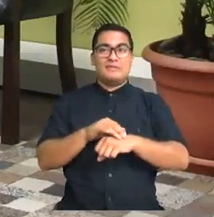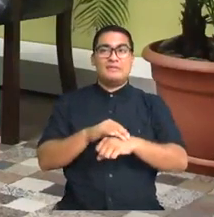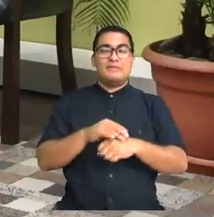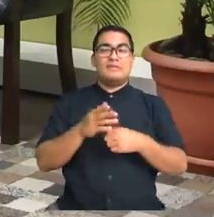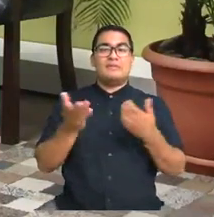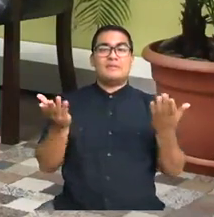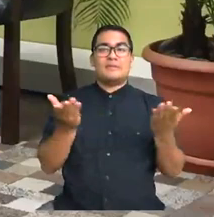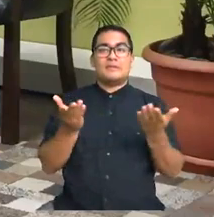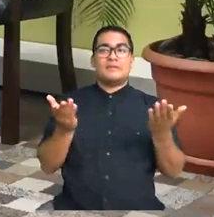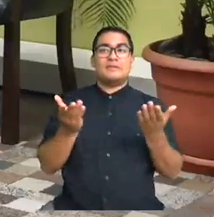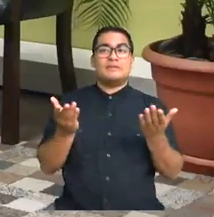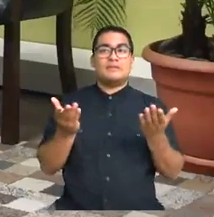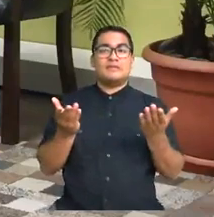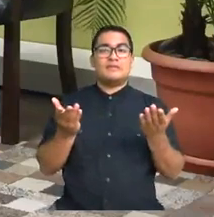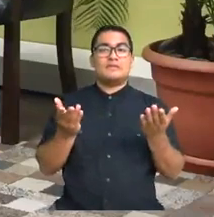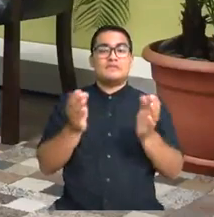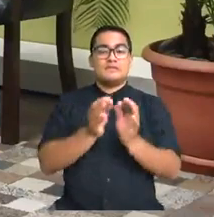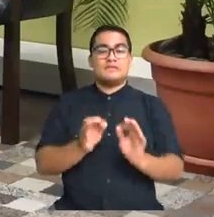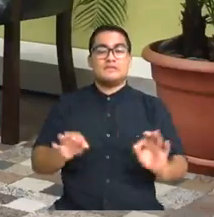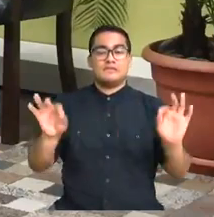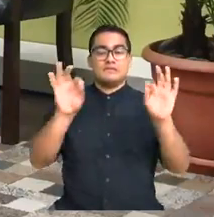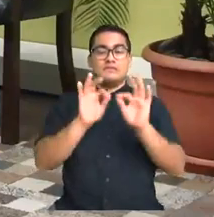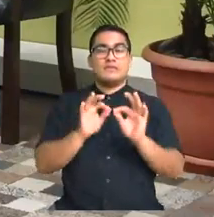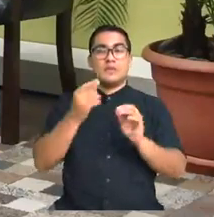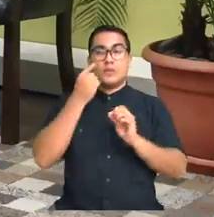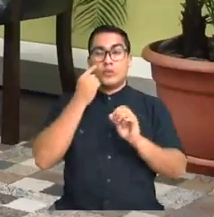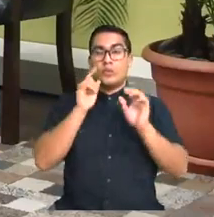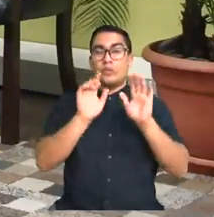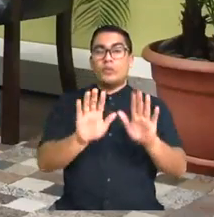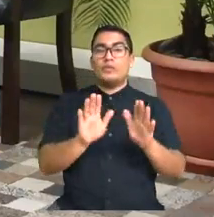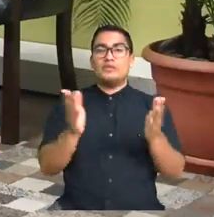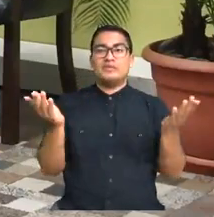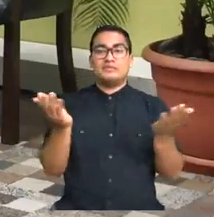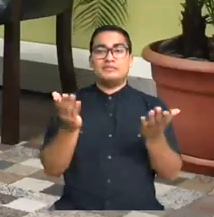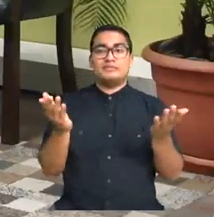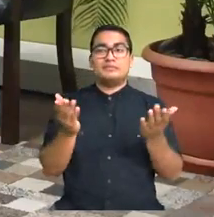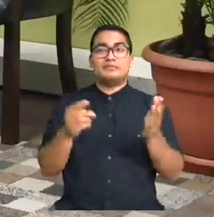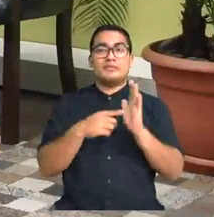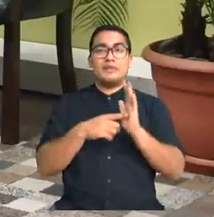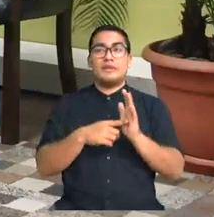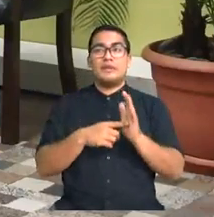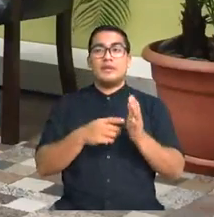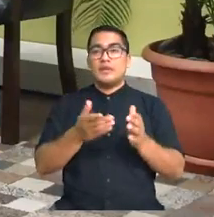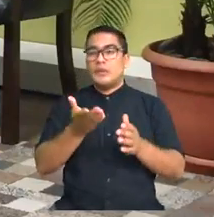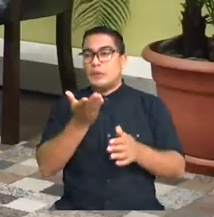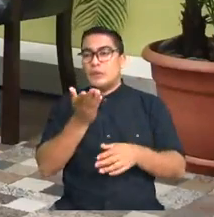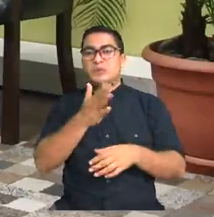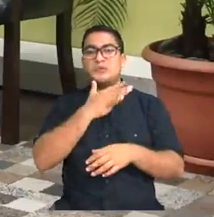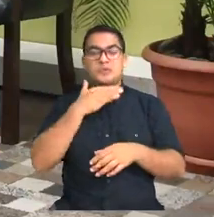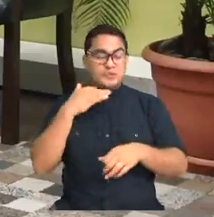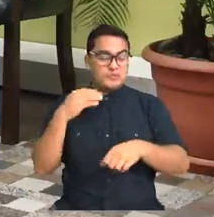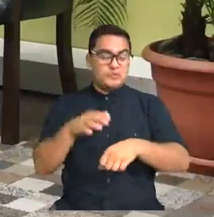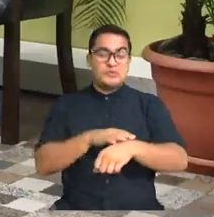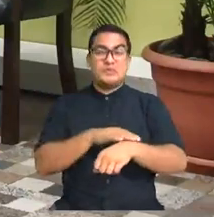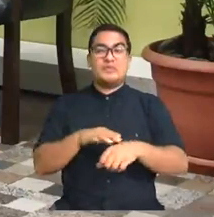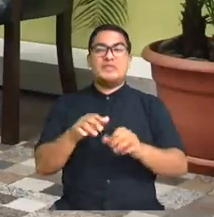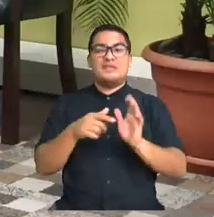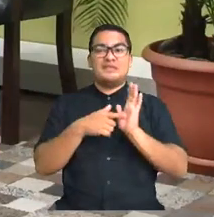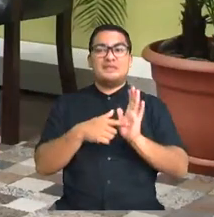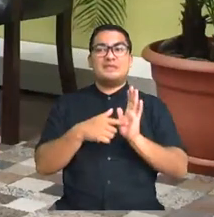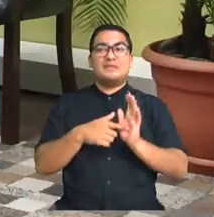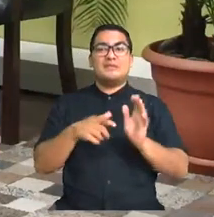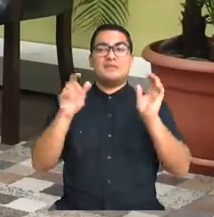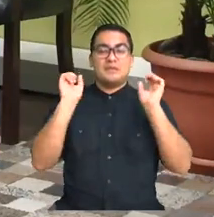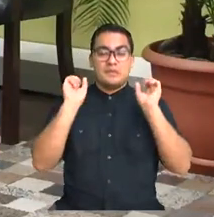tal, que es para prevenir que se entre en lo que son bacterias, virus en la superficie y